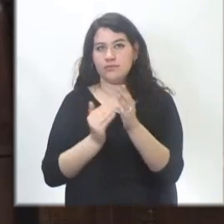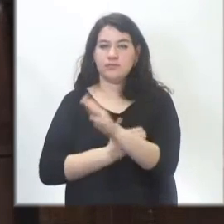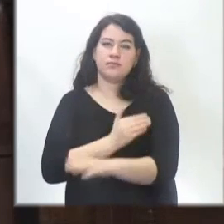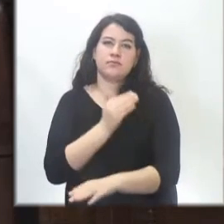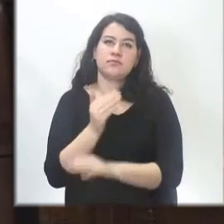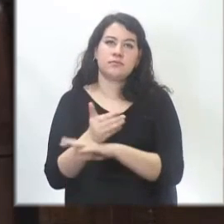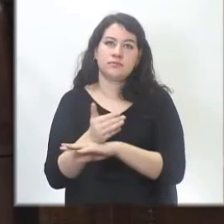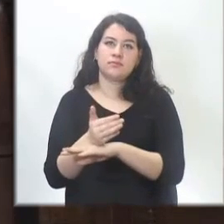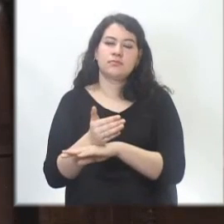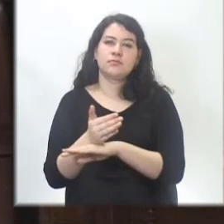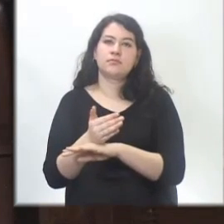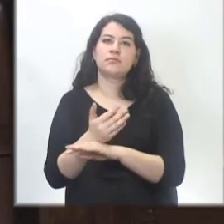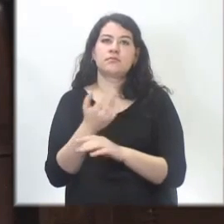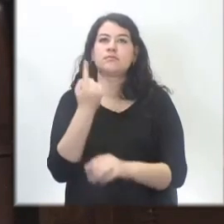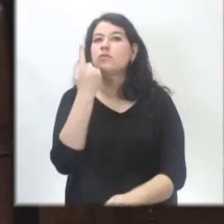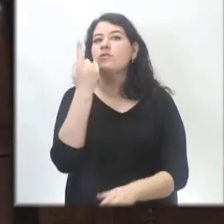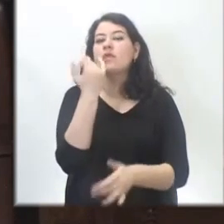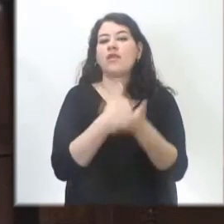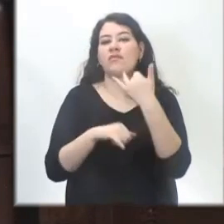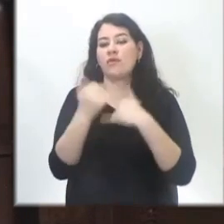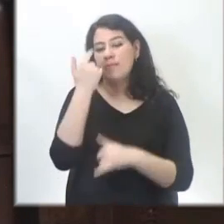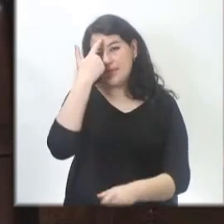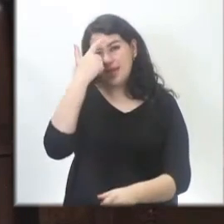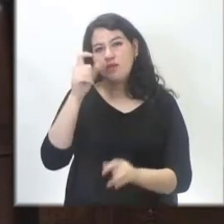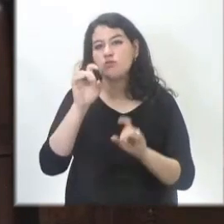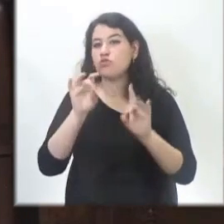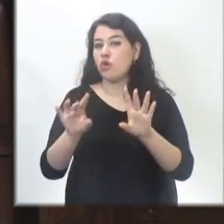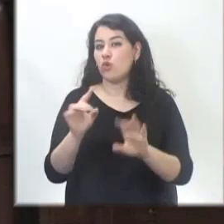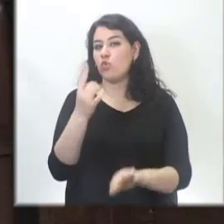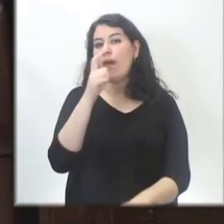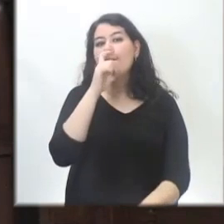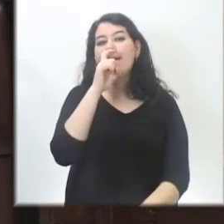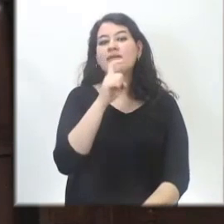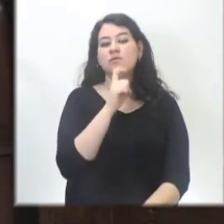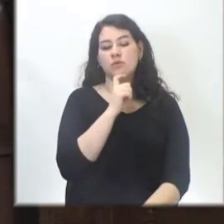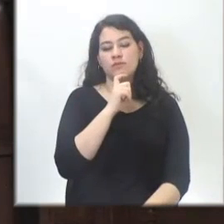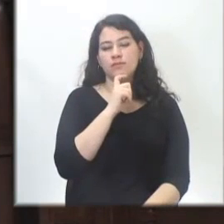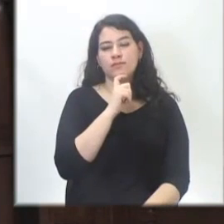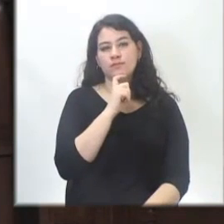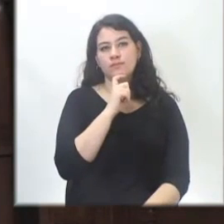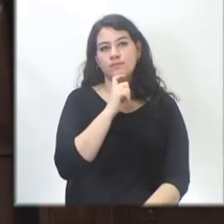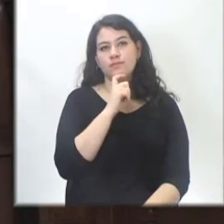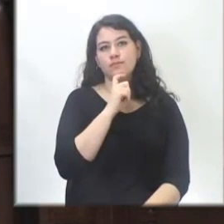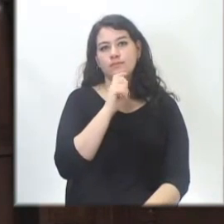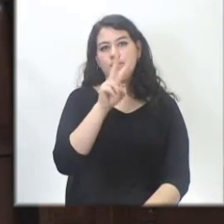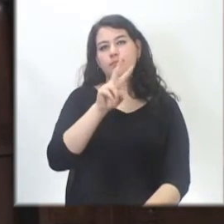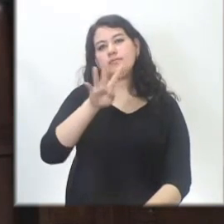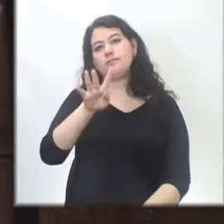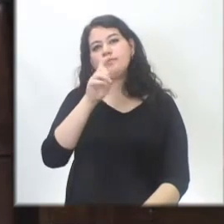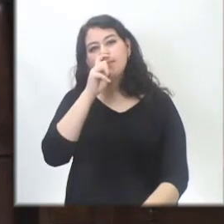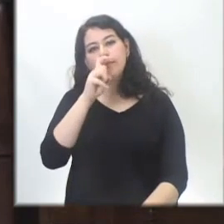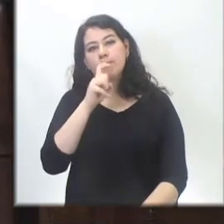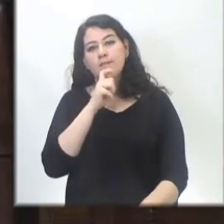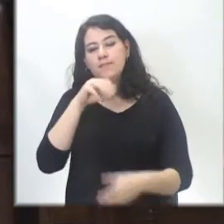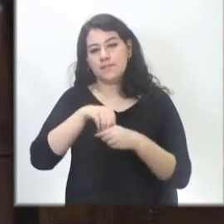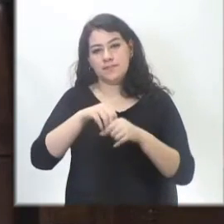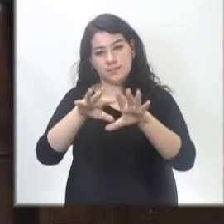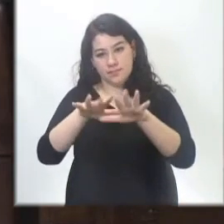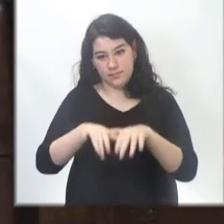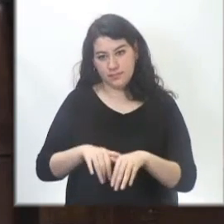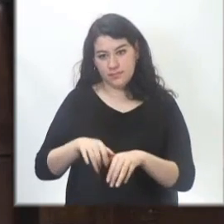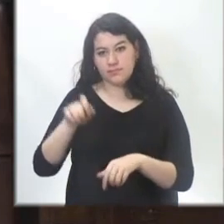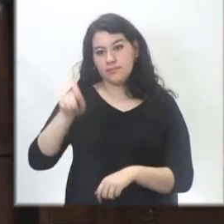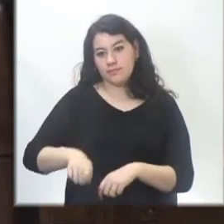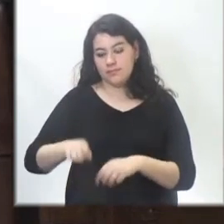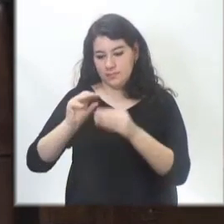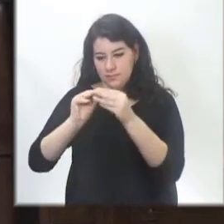la oferta. Hay un solo informe técnico de marzo, del 24 de marzo, que consta en el expediente del Tribunal de Cuentas,